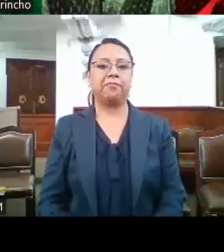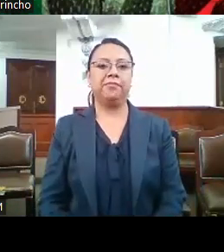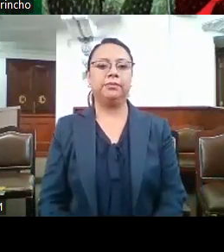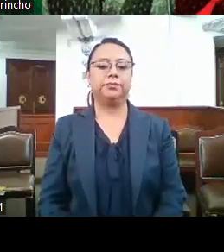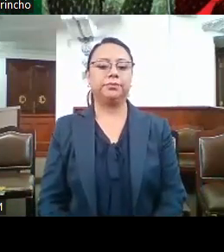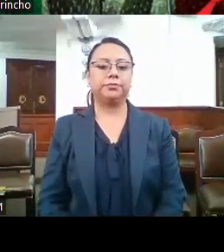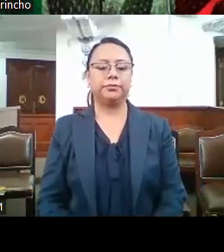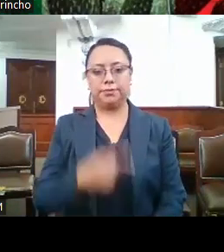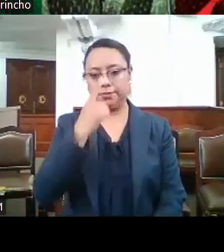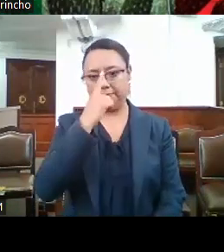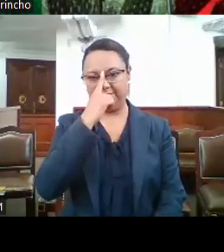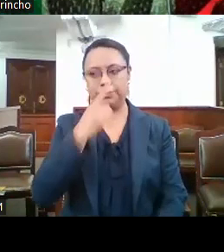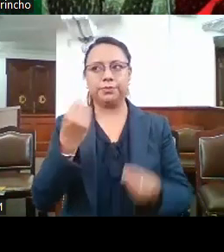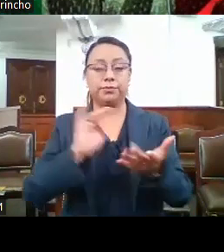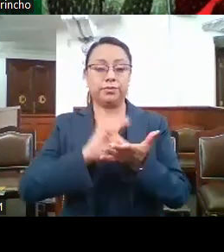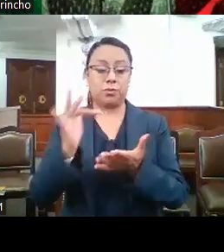Muchas gracias,